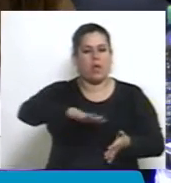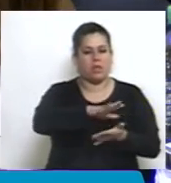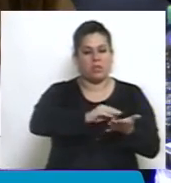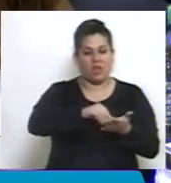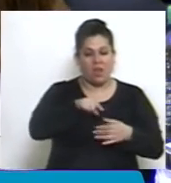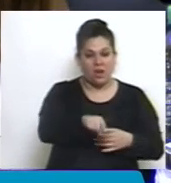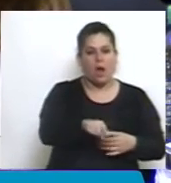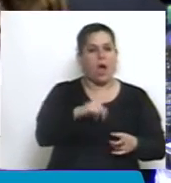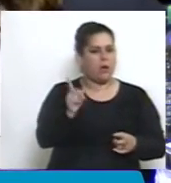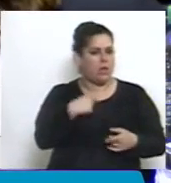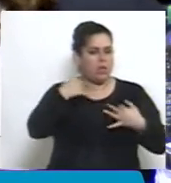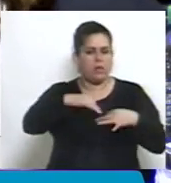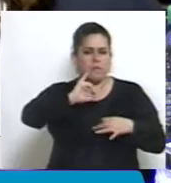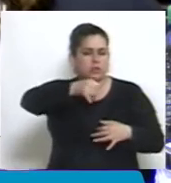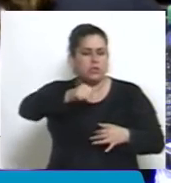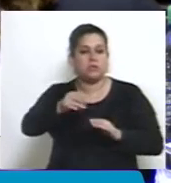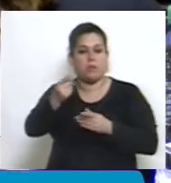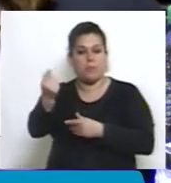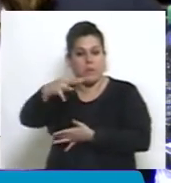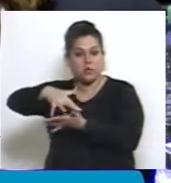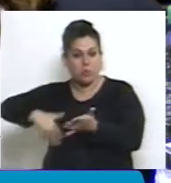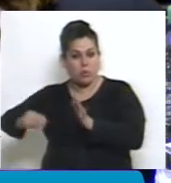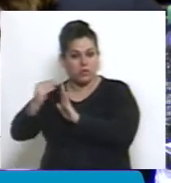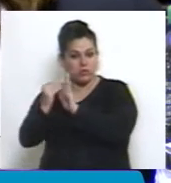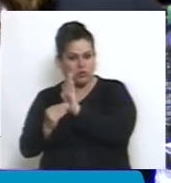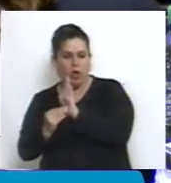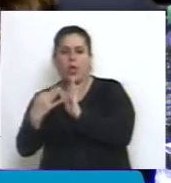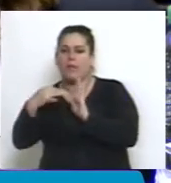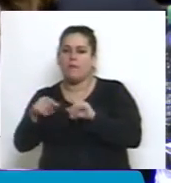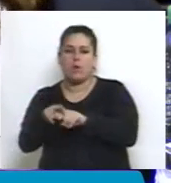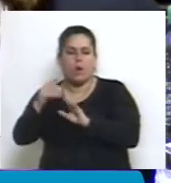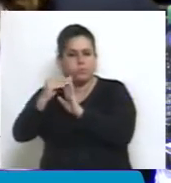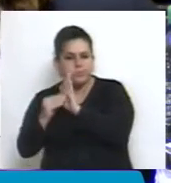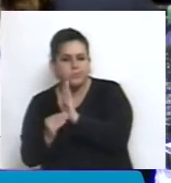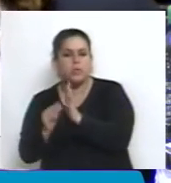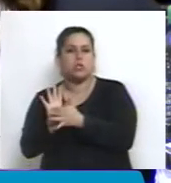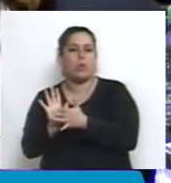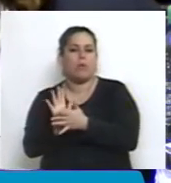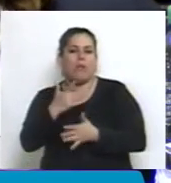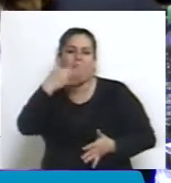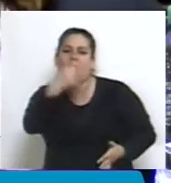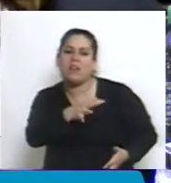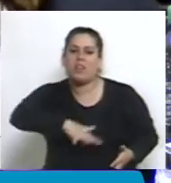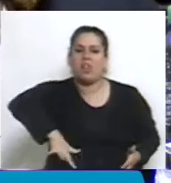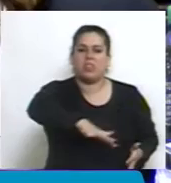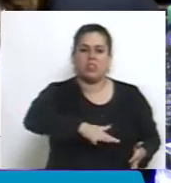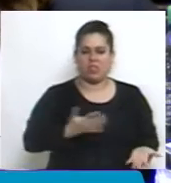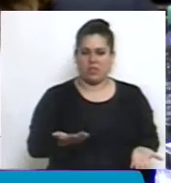tenemos que tener en el presupuesto de la Nación partidas acorde con la realidad de